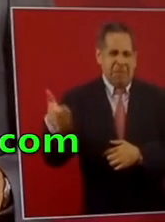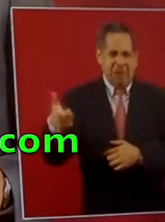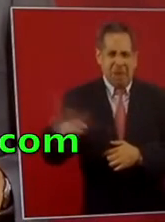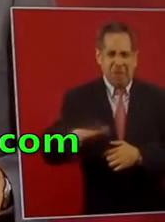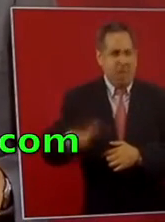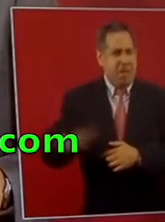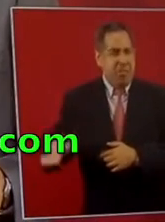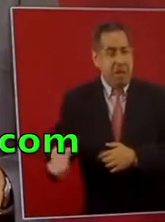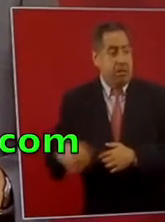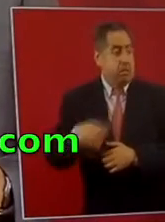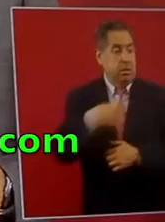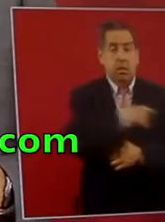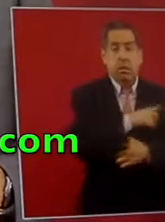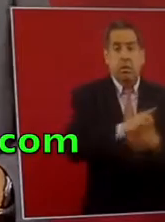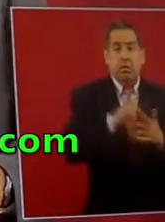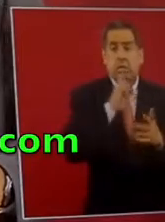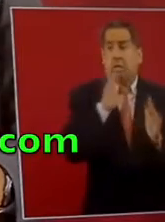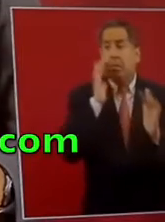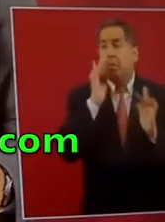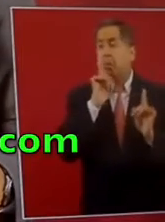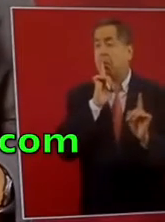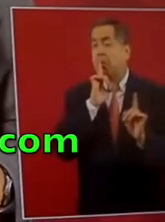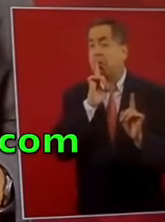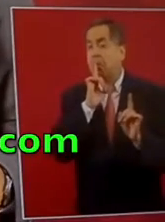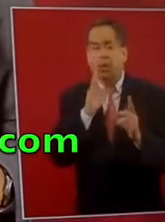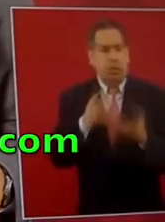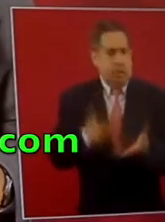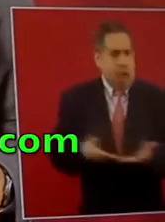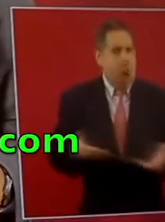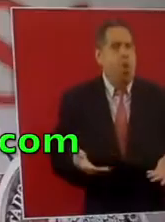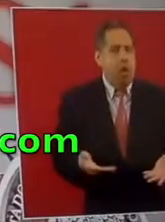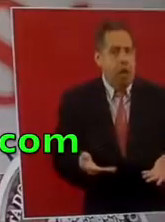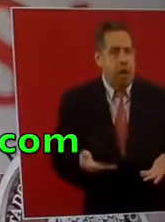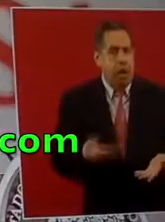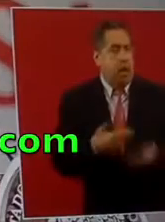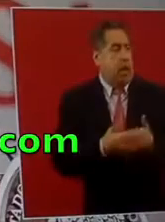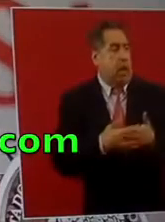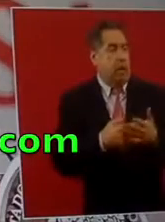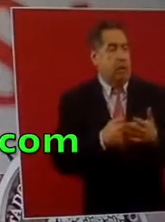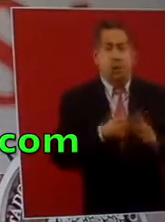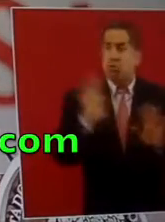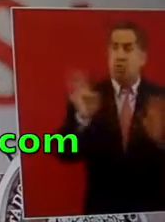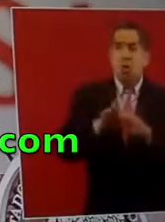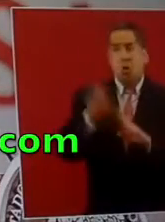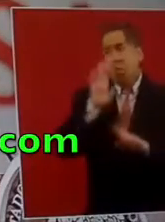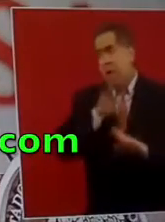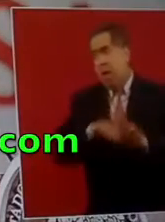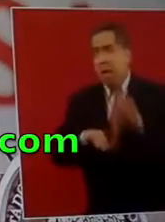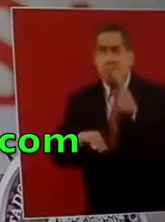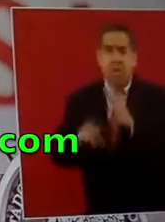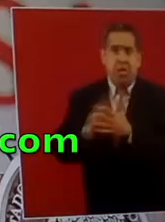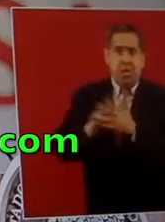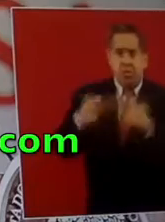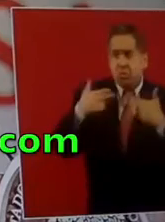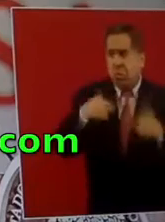don Ramiro Hernández. Quiero preguntarle ya por último, ¿qué tiempo lleva usted en esa jefatura suprema?